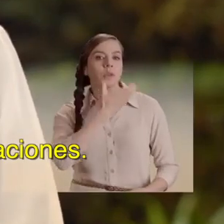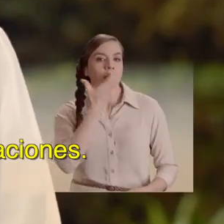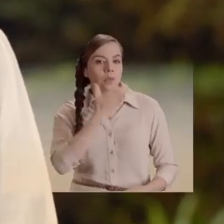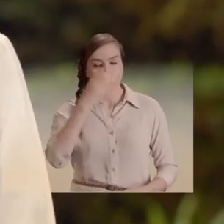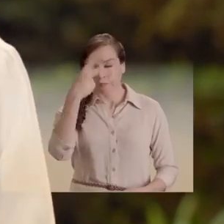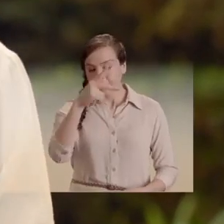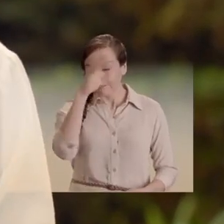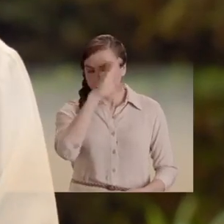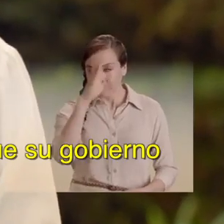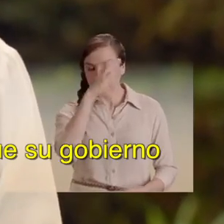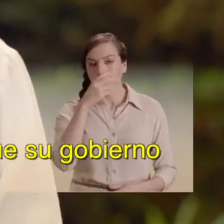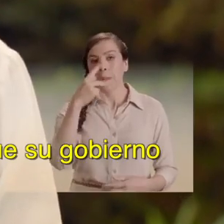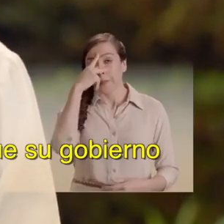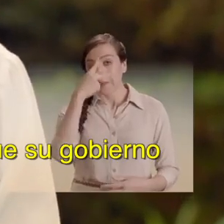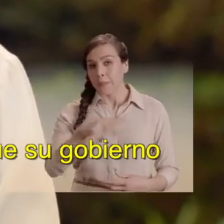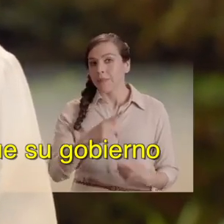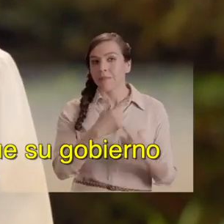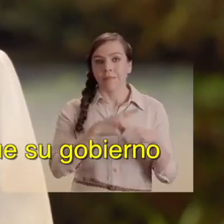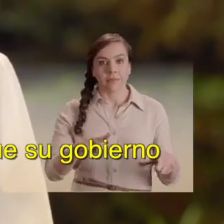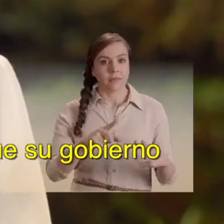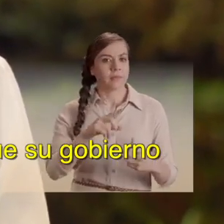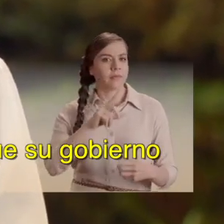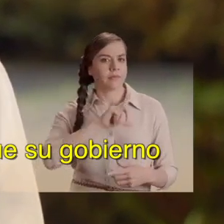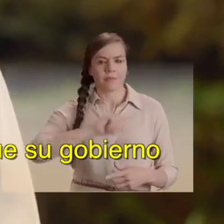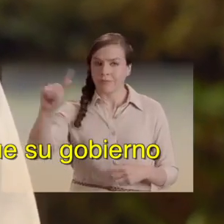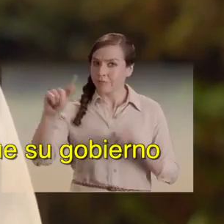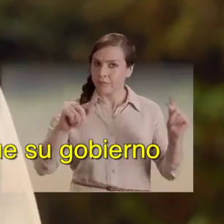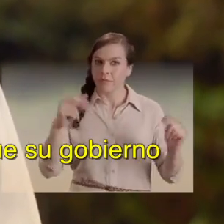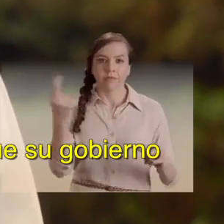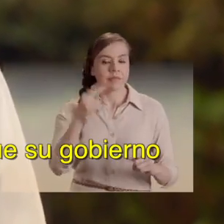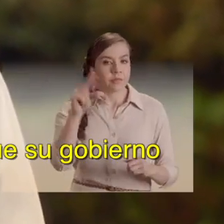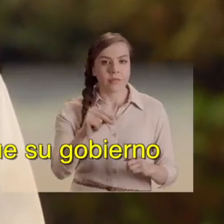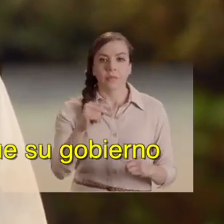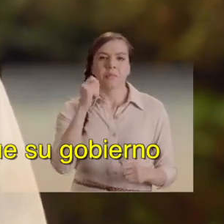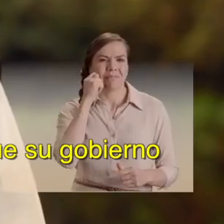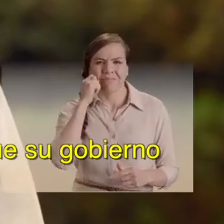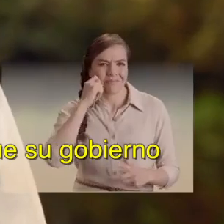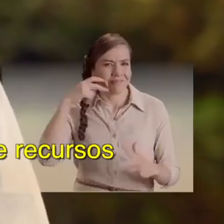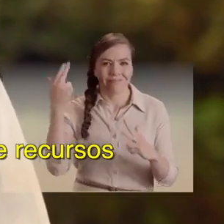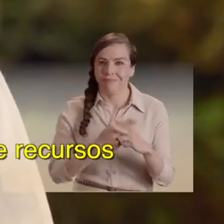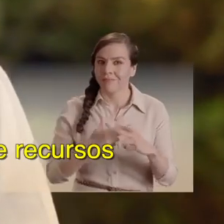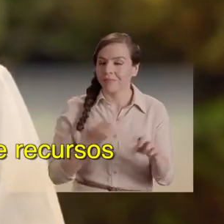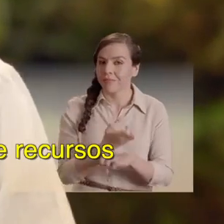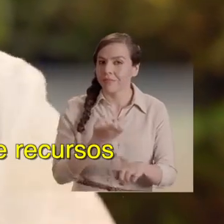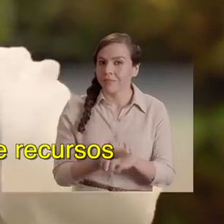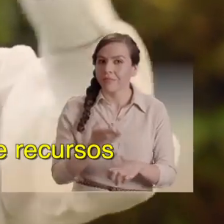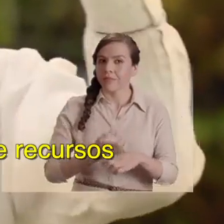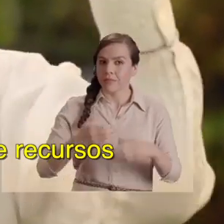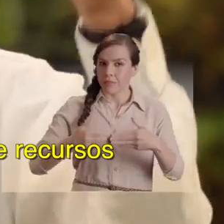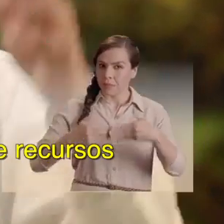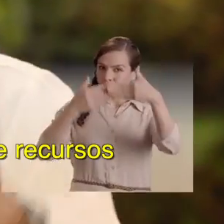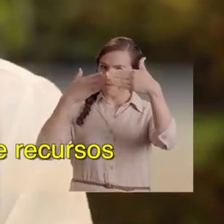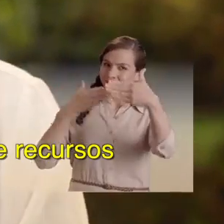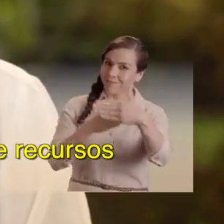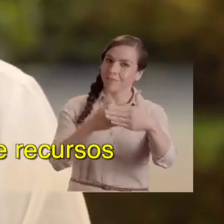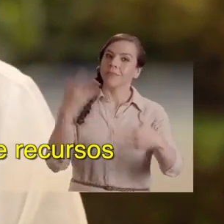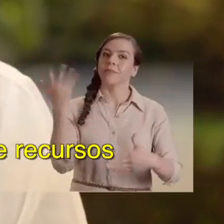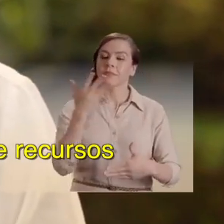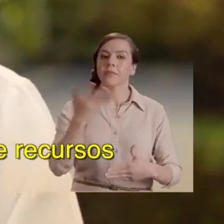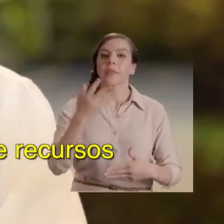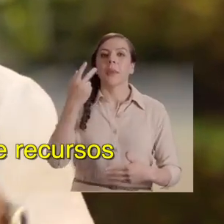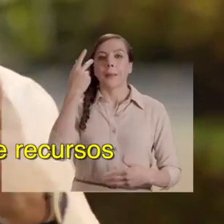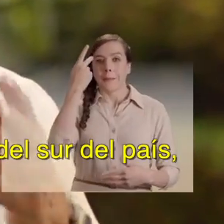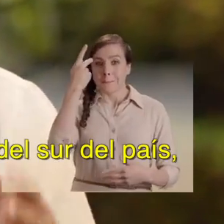naciones. Más tarde, el candidato por Morena señaló que su gobierno desarrollará infraestructura y dispondrá